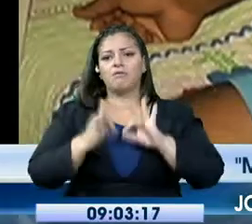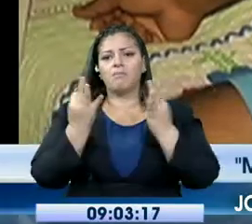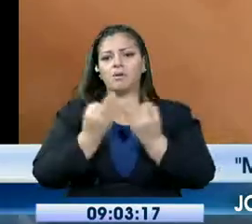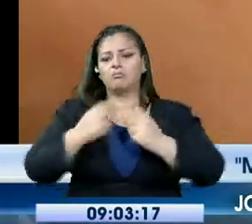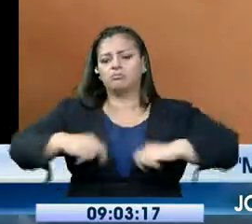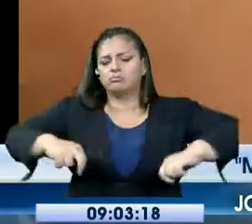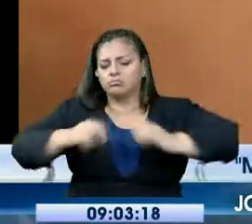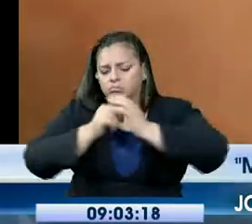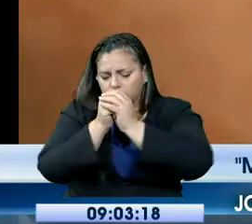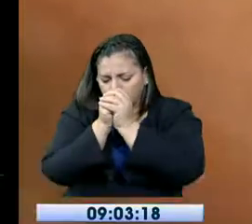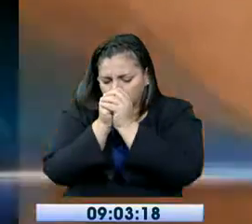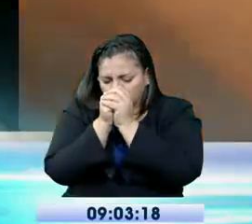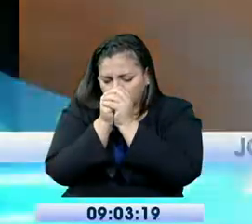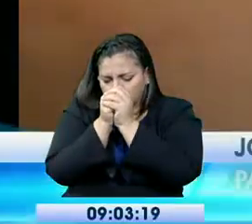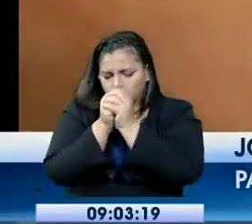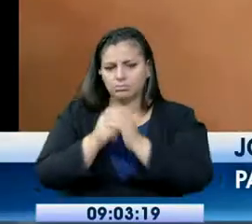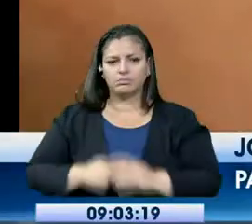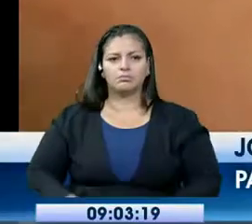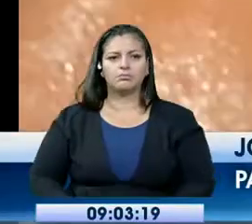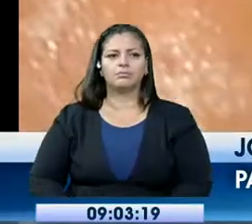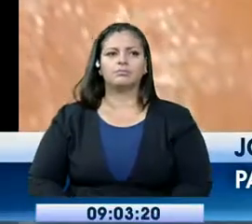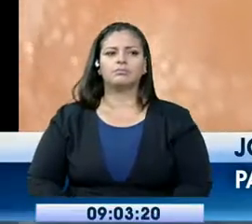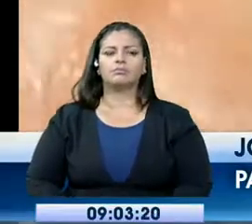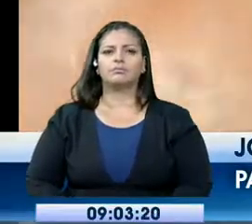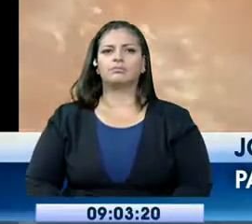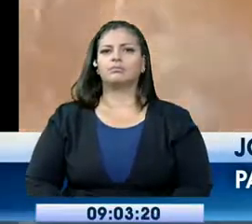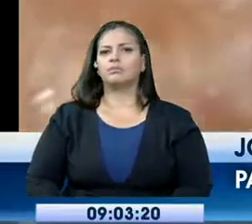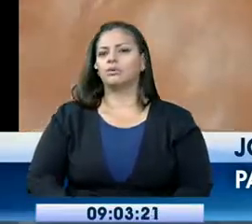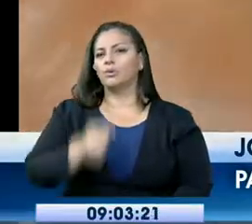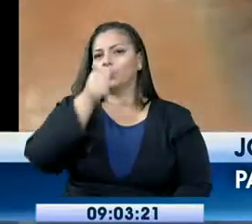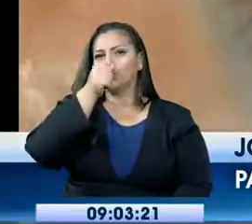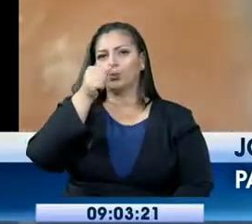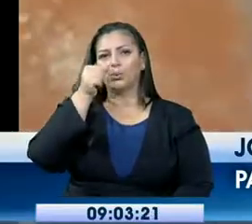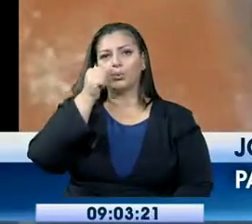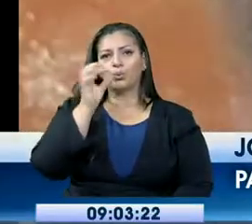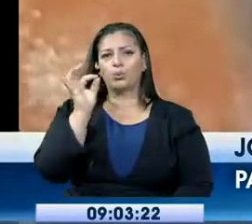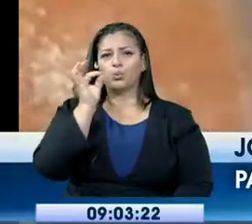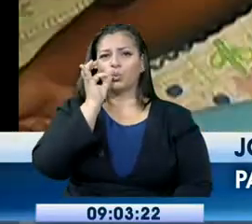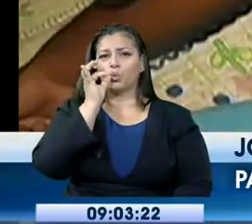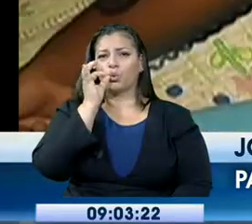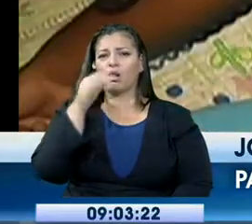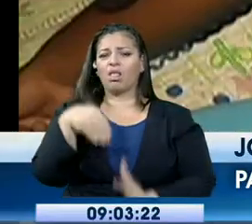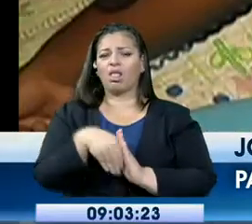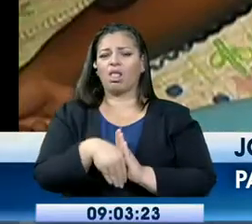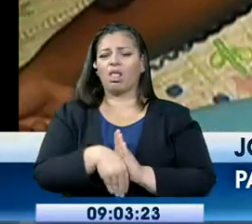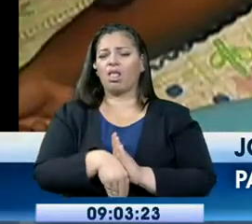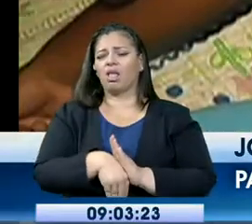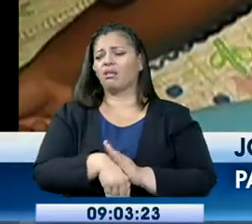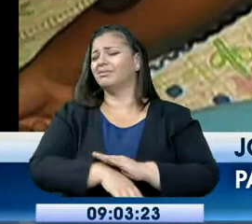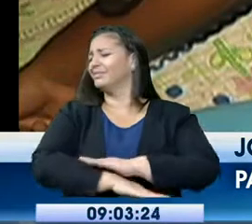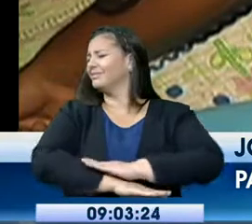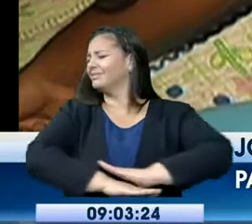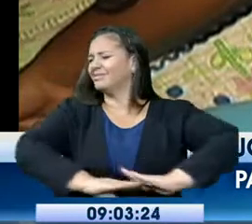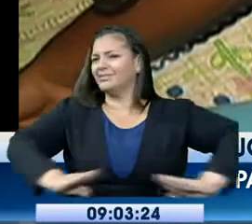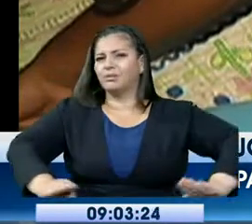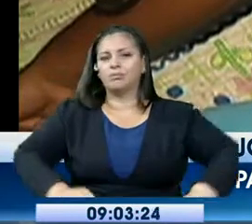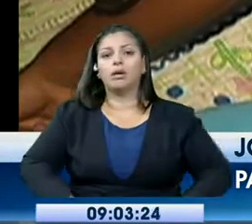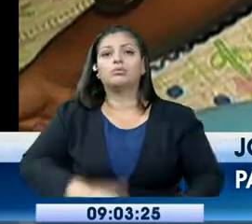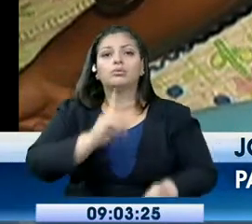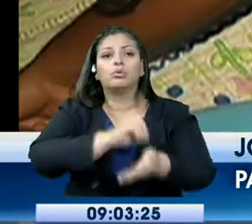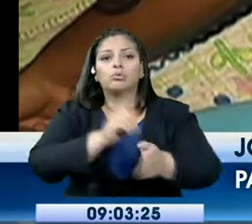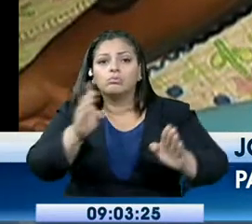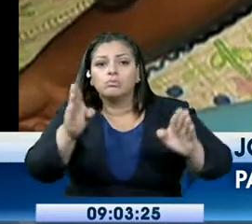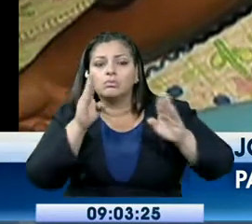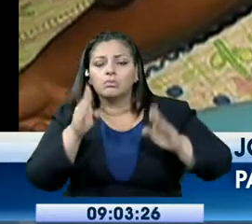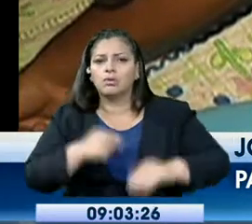Y espera dejar atrás para siempre ese mundo de perdición. Sí, me comprometo esta vez a seguir todos los tratamientos, a estar